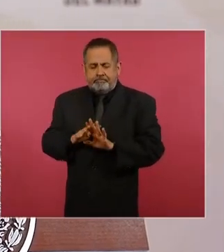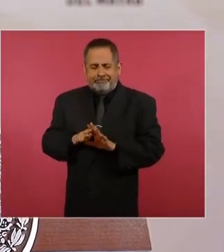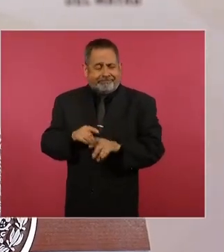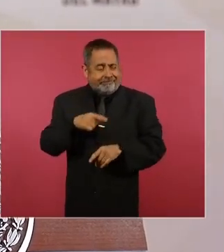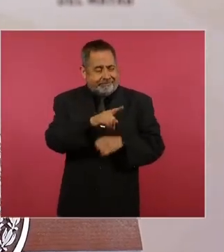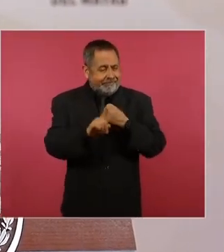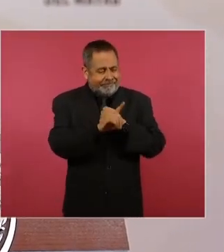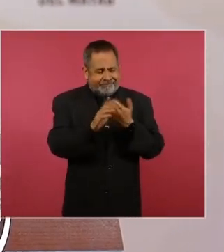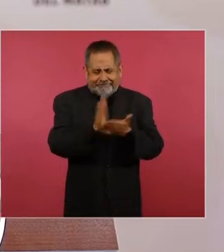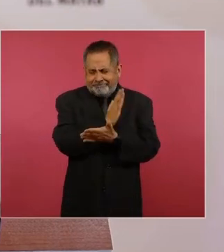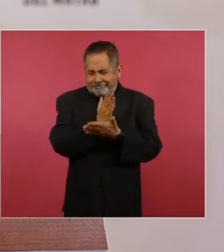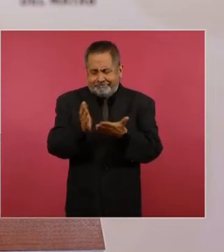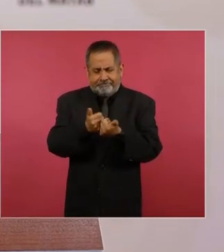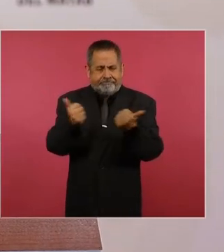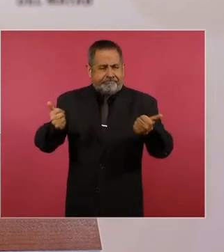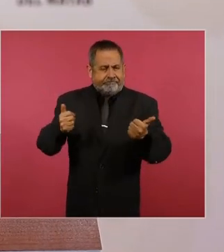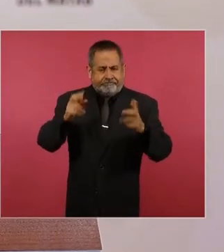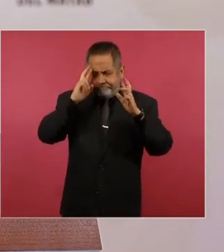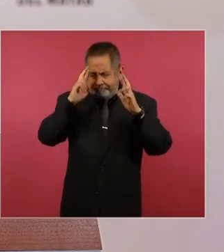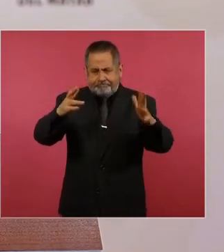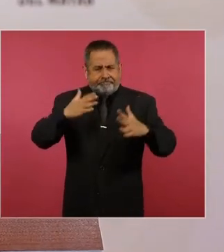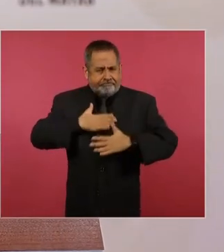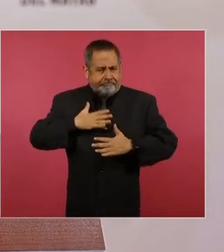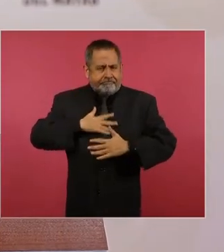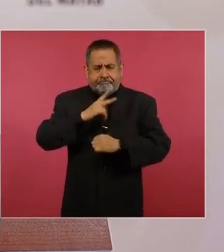independiente y soberana,